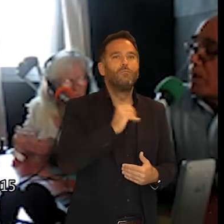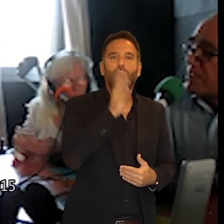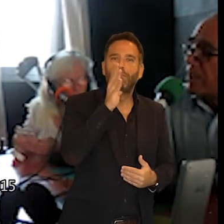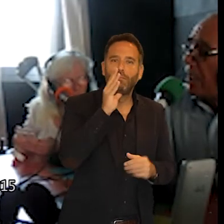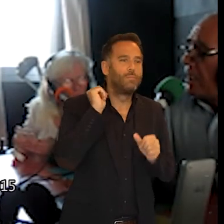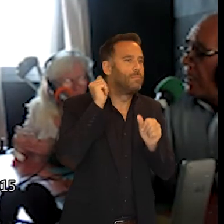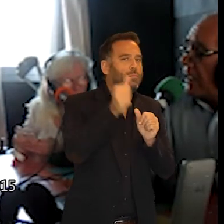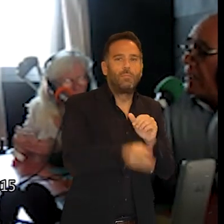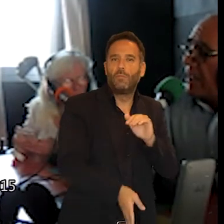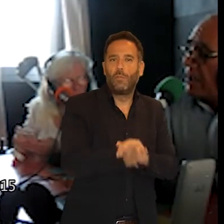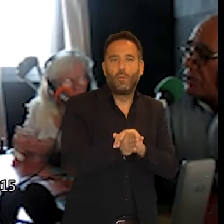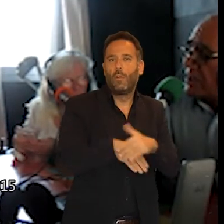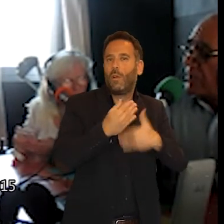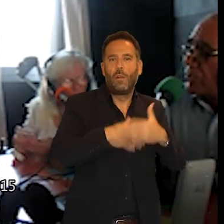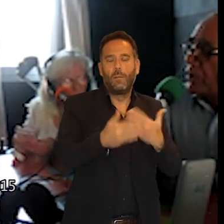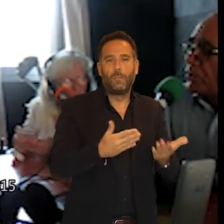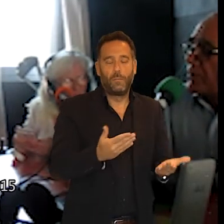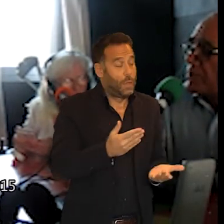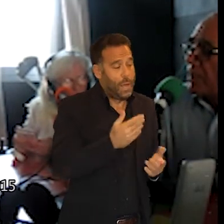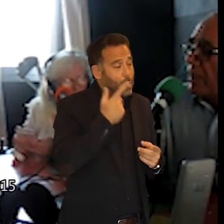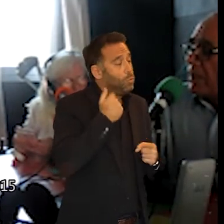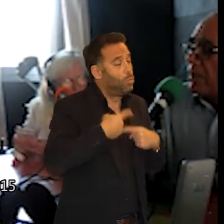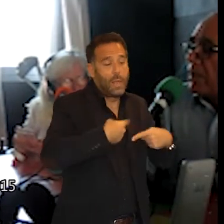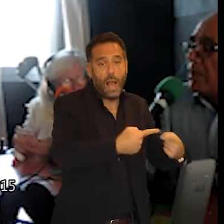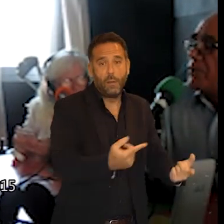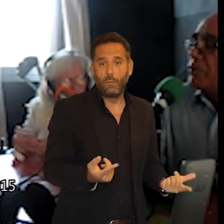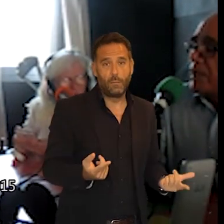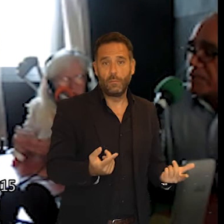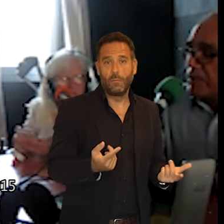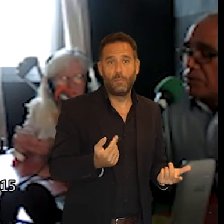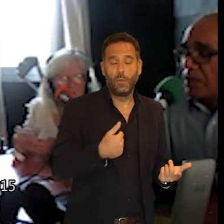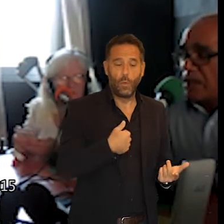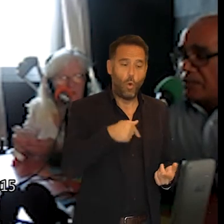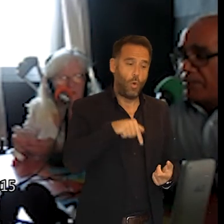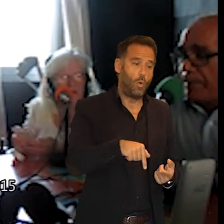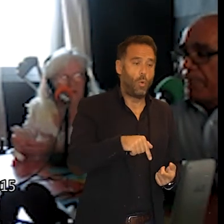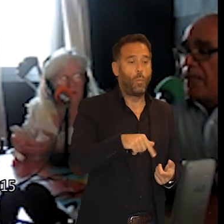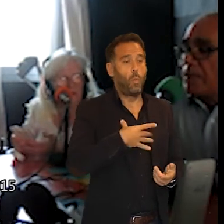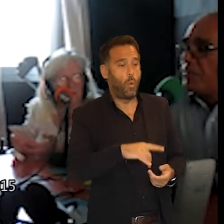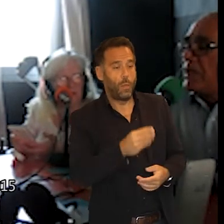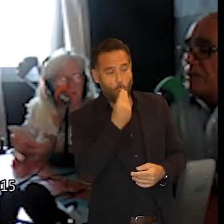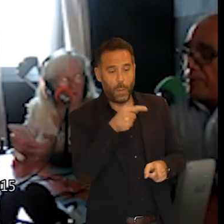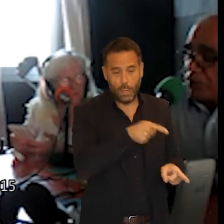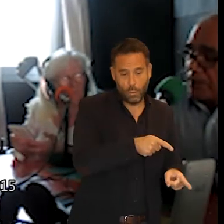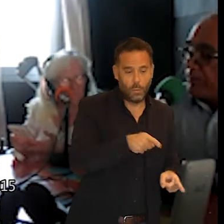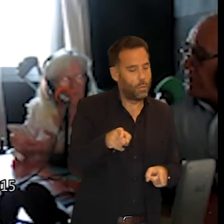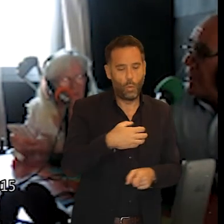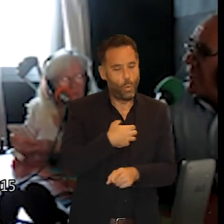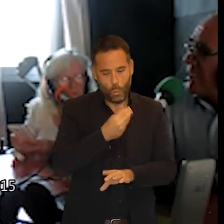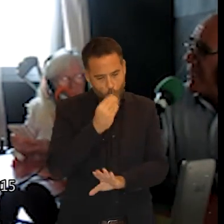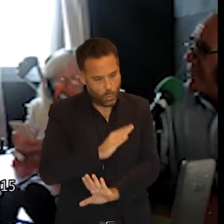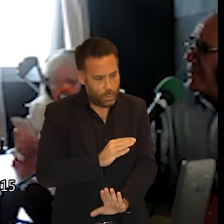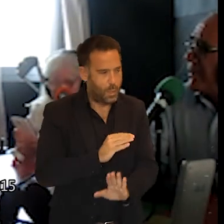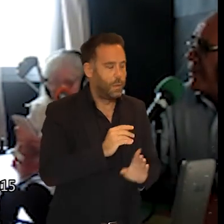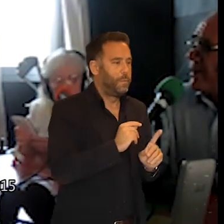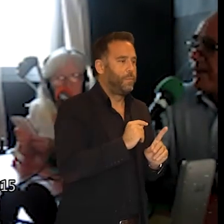el hábito diario. Ahí está, el hábito diario. Tú lo que dices, pues yo sé que puedo comer esto no puedo comer. Si como,